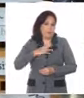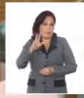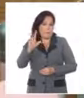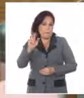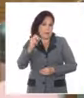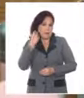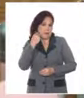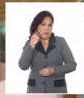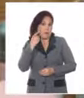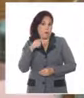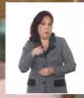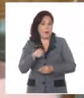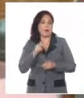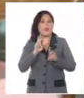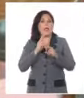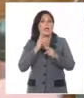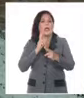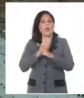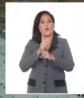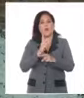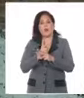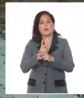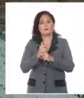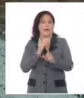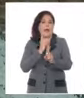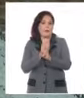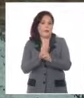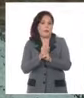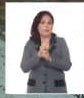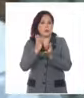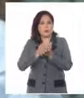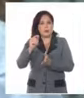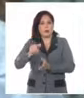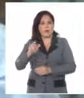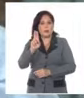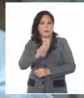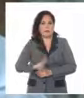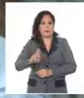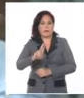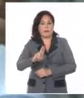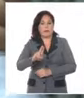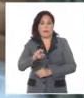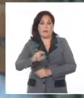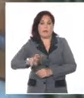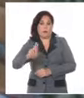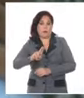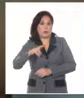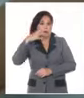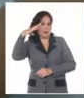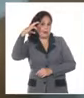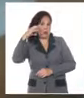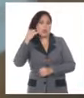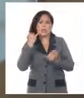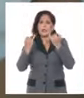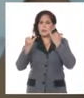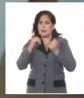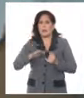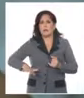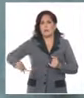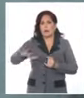del Encuentro Internacional de Estudiantes de Psicología realiza esta feria donde confluyen diversos saberes de interés para todos los